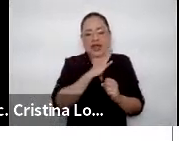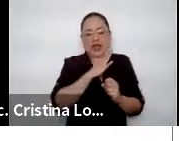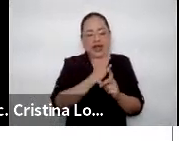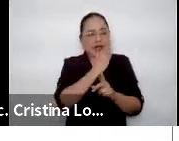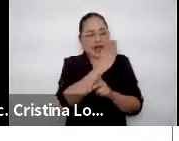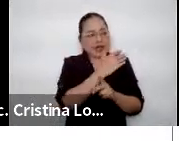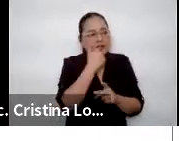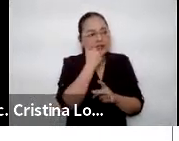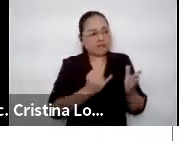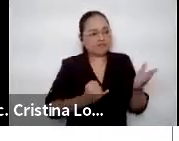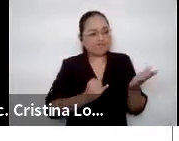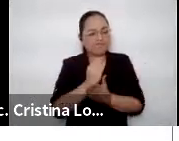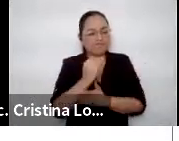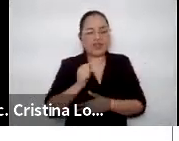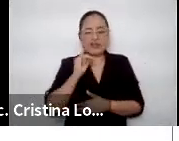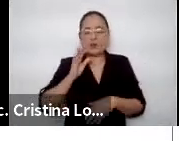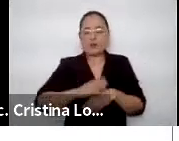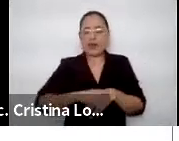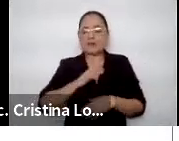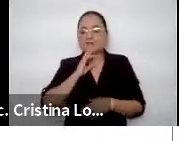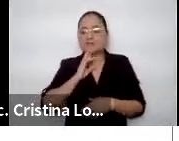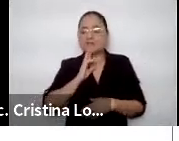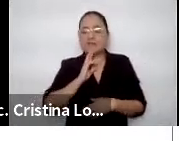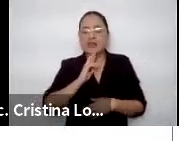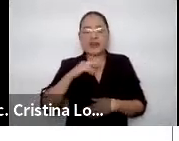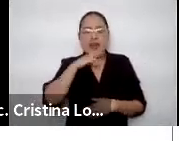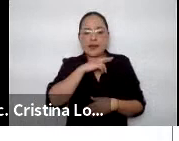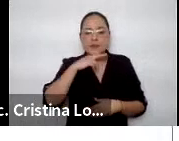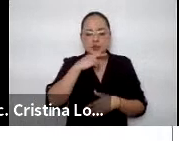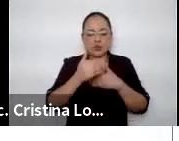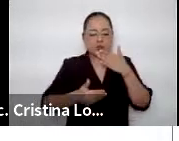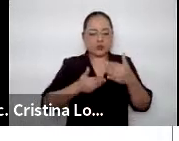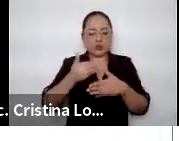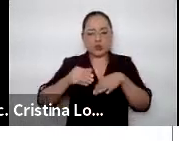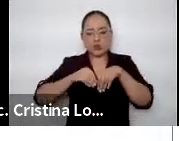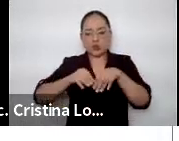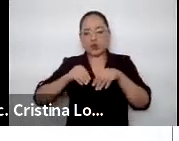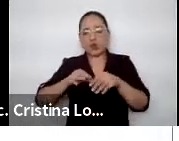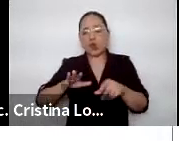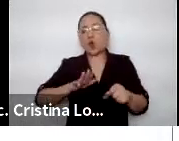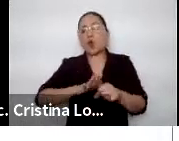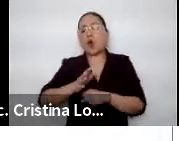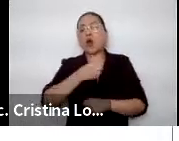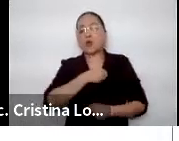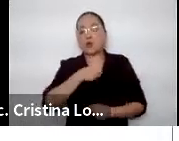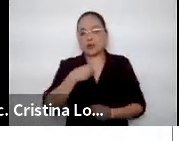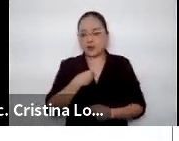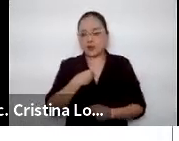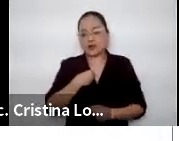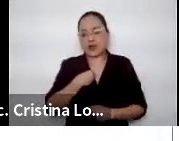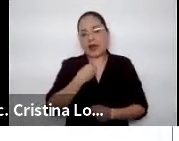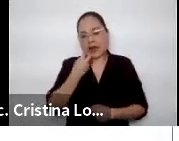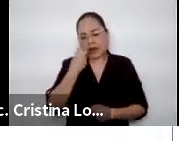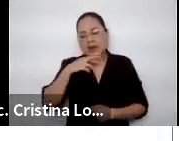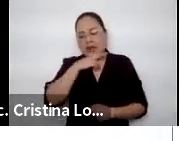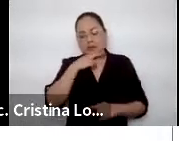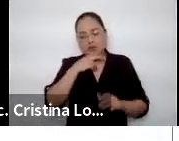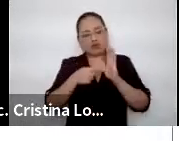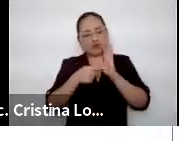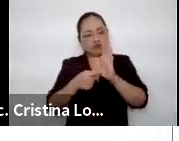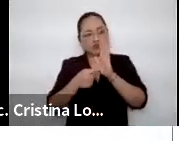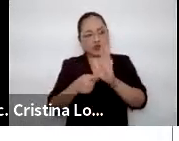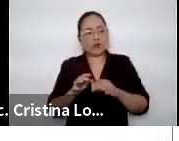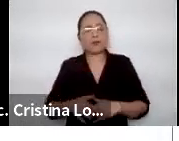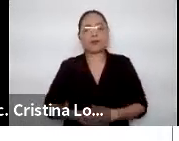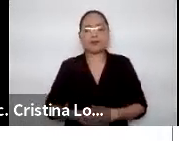que fuera mucho más eficiente el conocimiento de los criterios obligatorios, es decir, de la jurisprudencia. Actualmente, ¿por